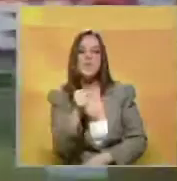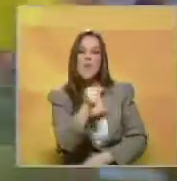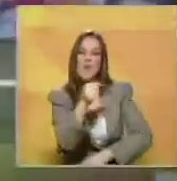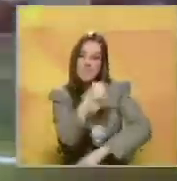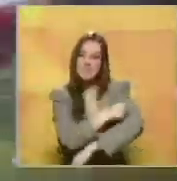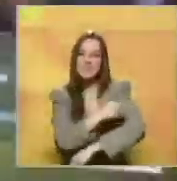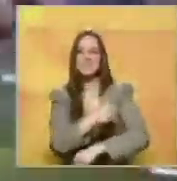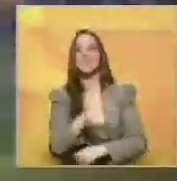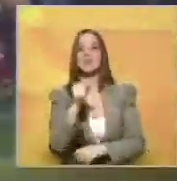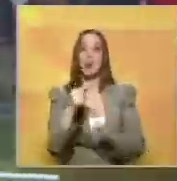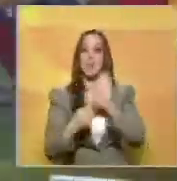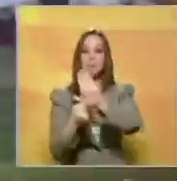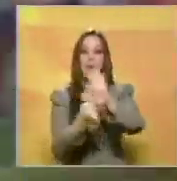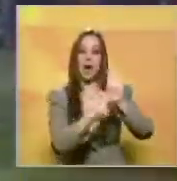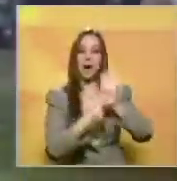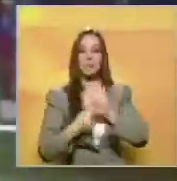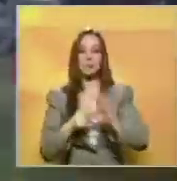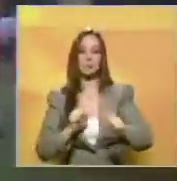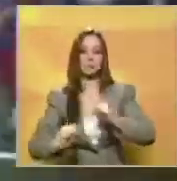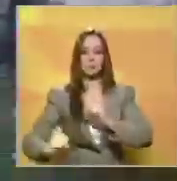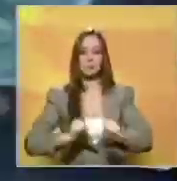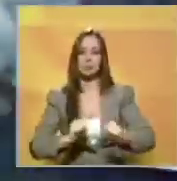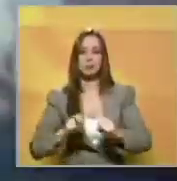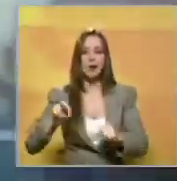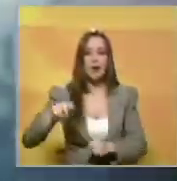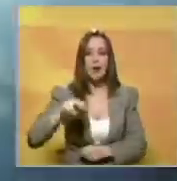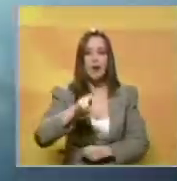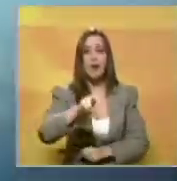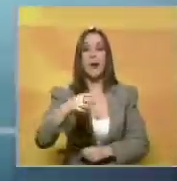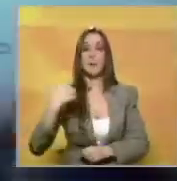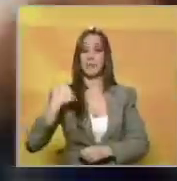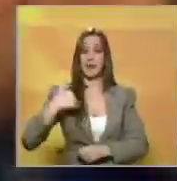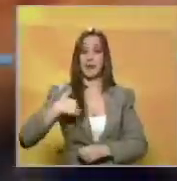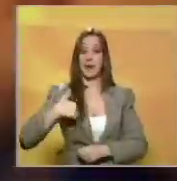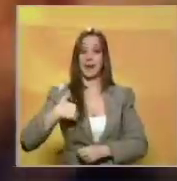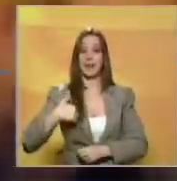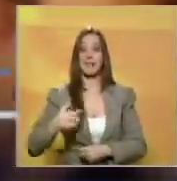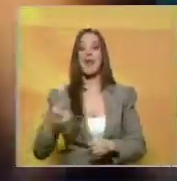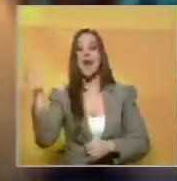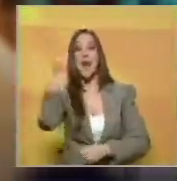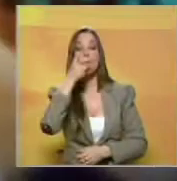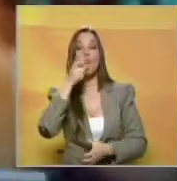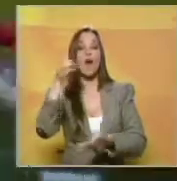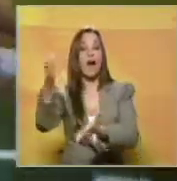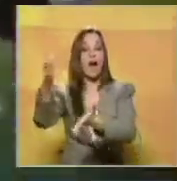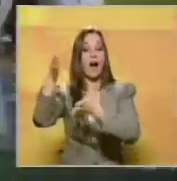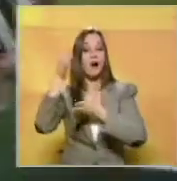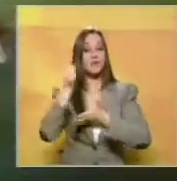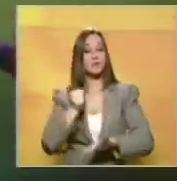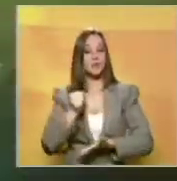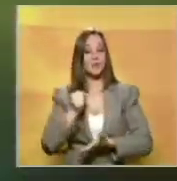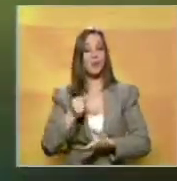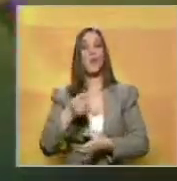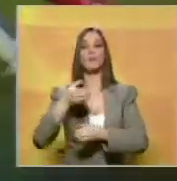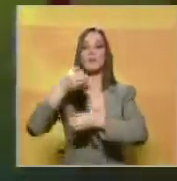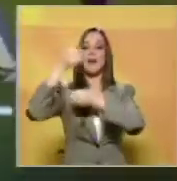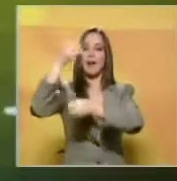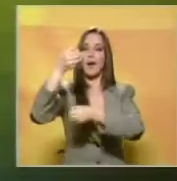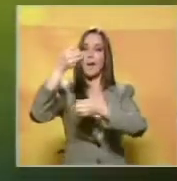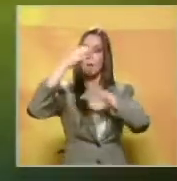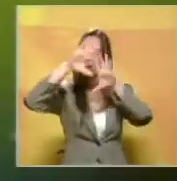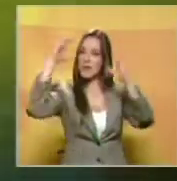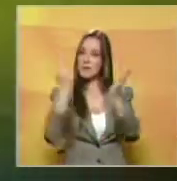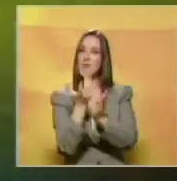sus regates y jugadas explosivas para liderar a Argentina en busca del título que le falta en su palmarés, la Copa del